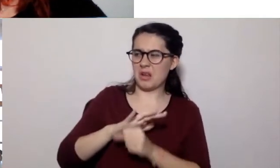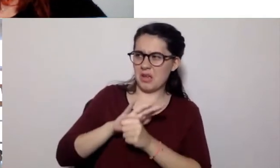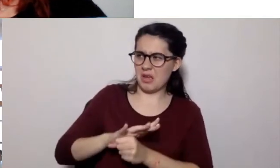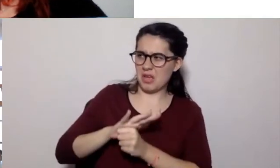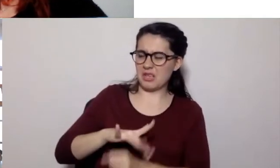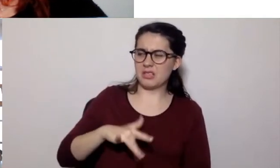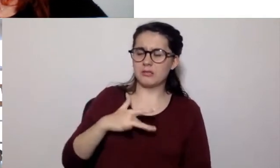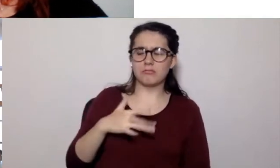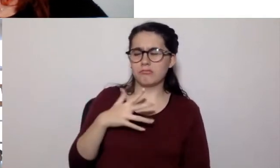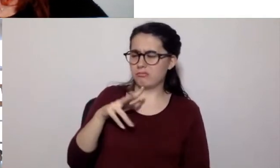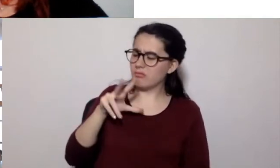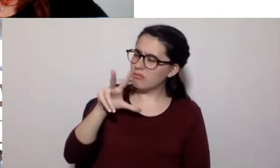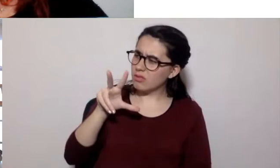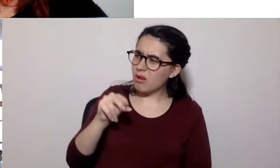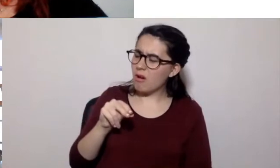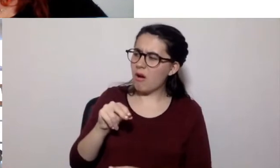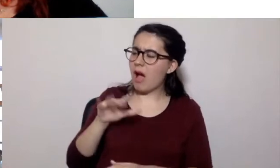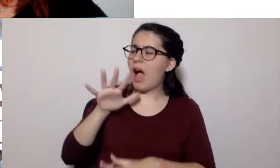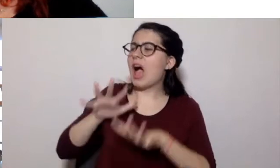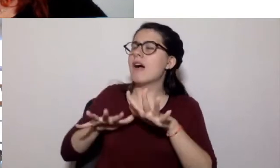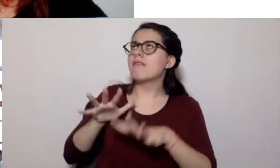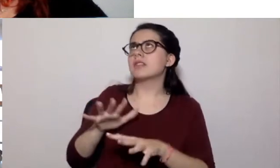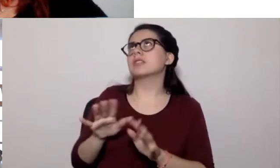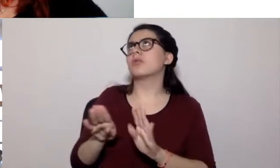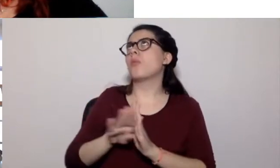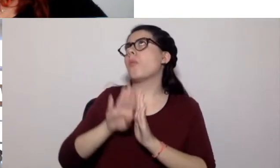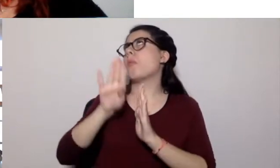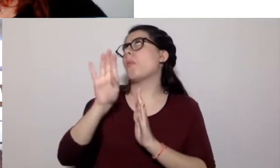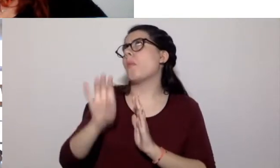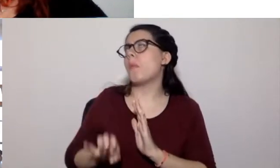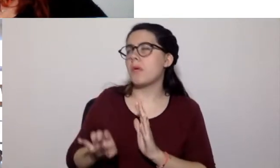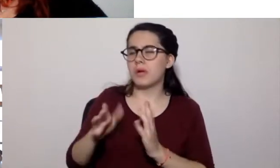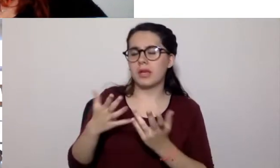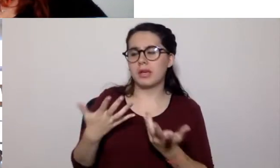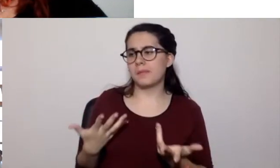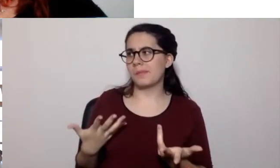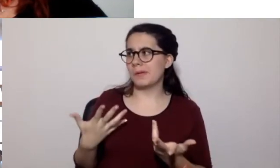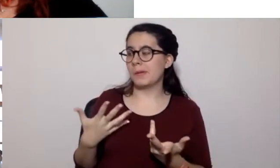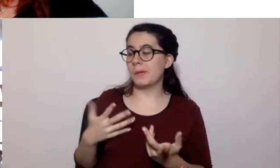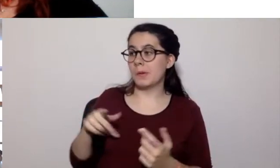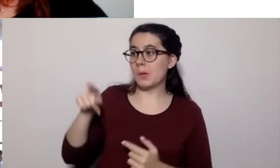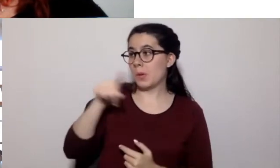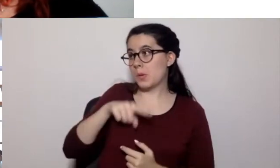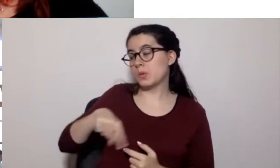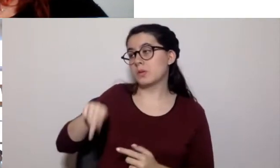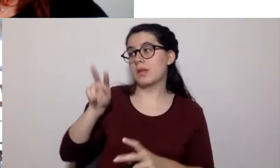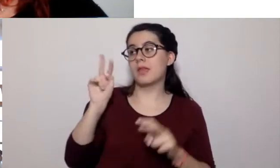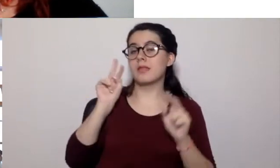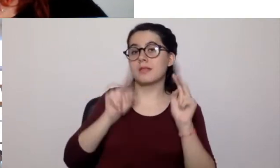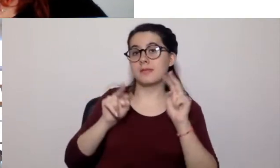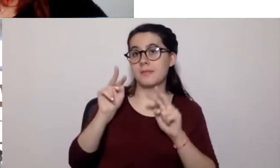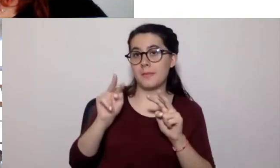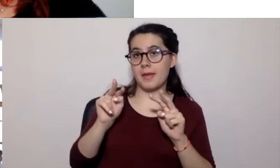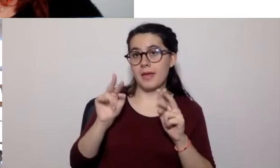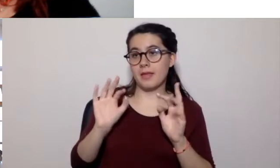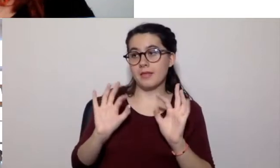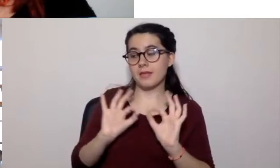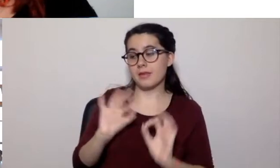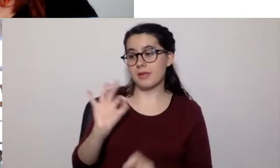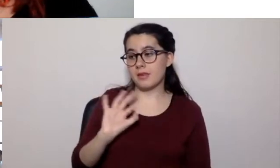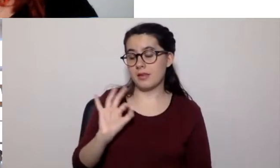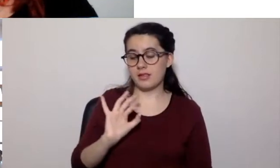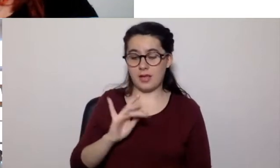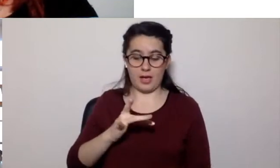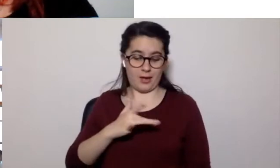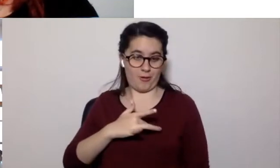sirve. Nos puede servir para, de hecho, han visto que cuando uno está estresado, el